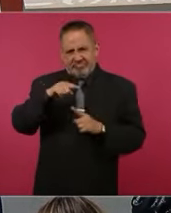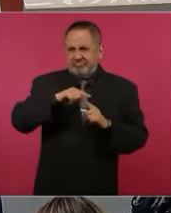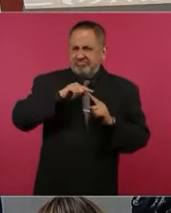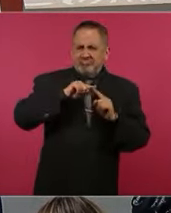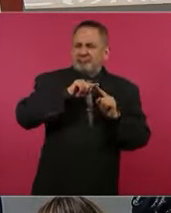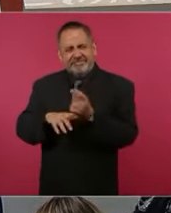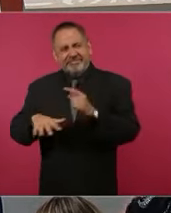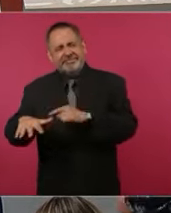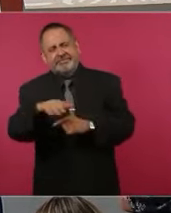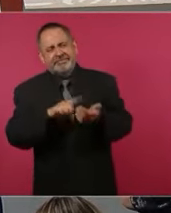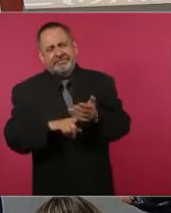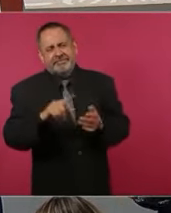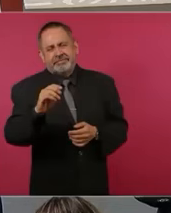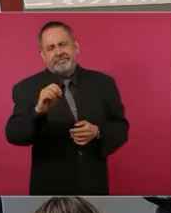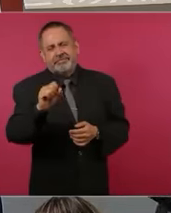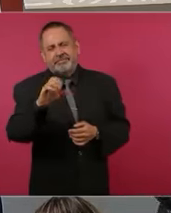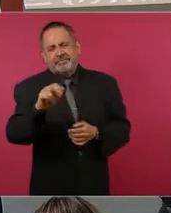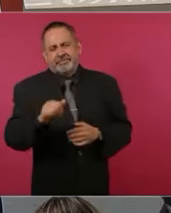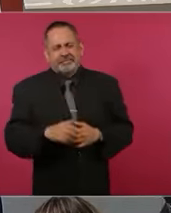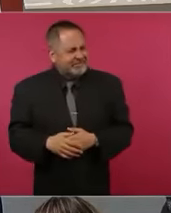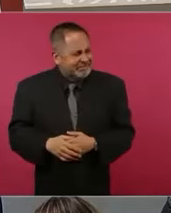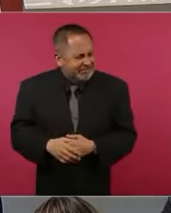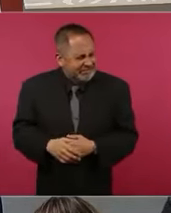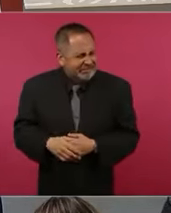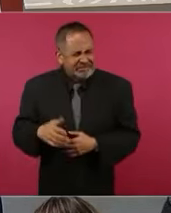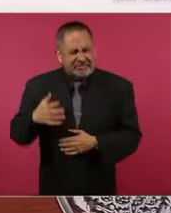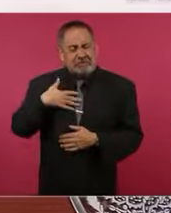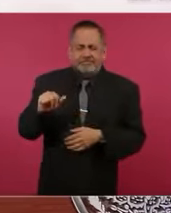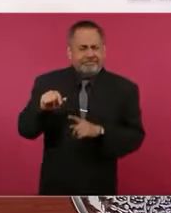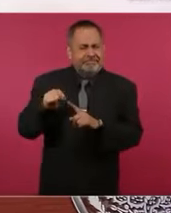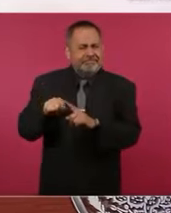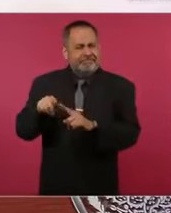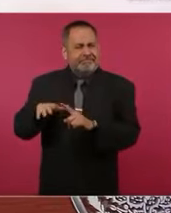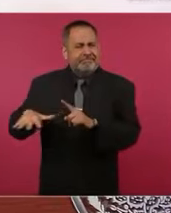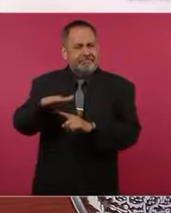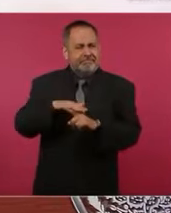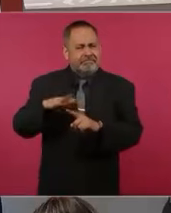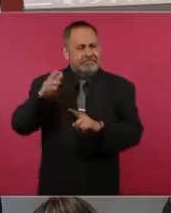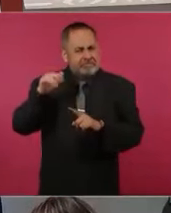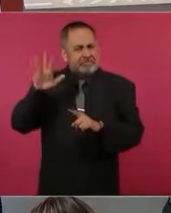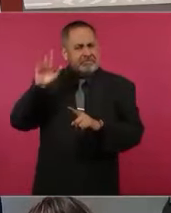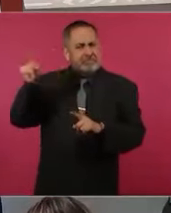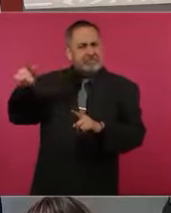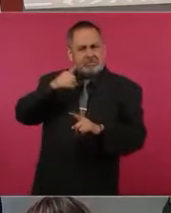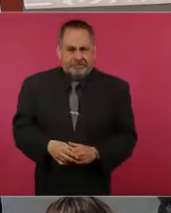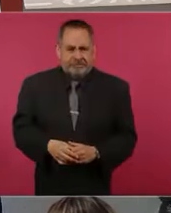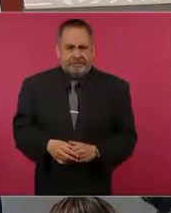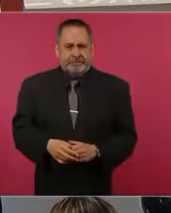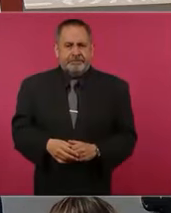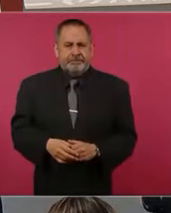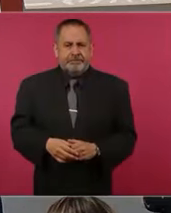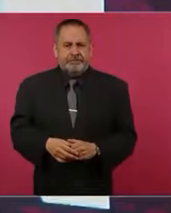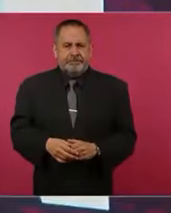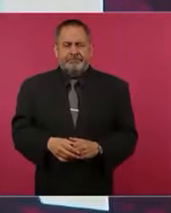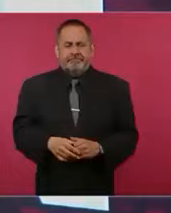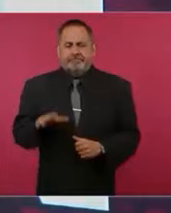de ahí sale. Y yo durante algún tiempo pensé que la Toscana era Italia, ¿no? Allá